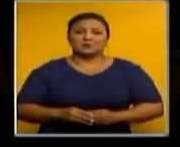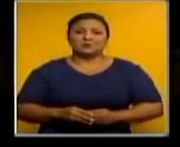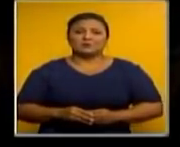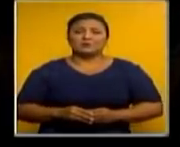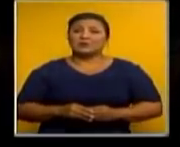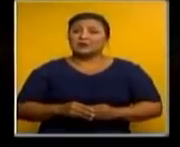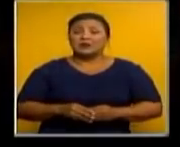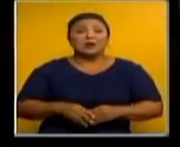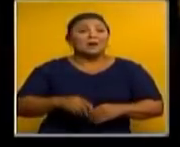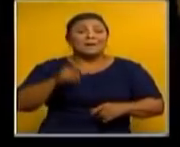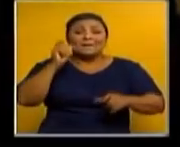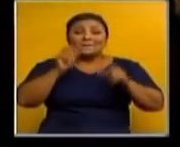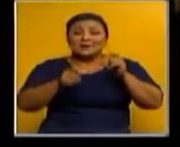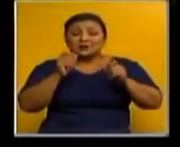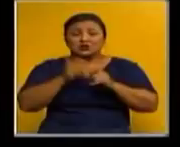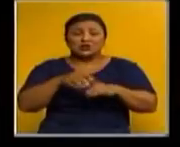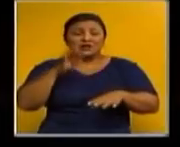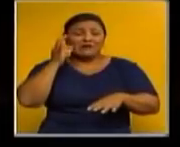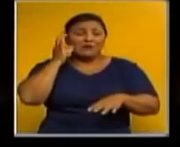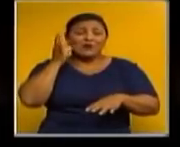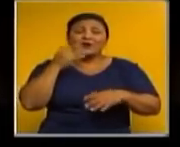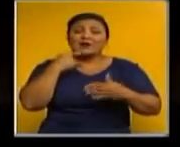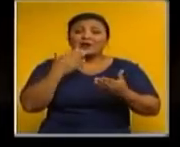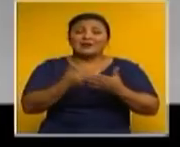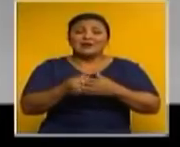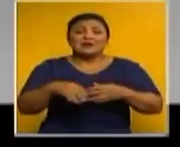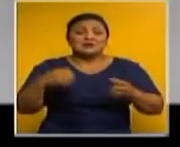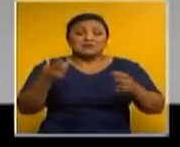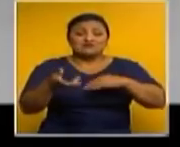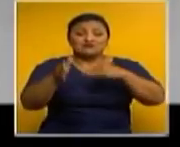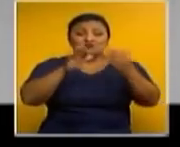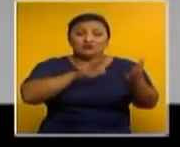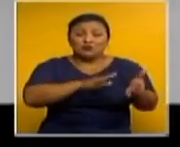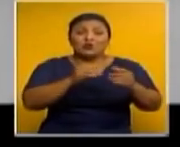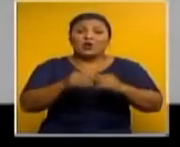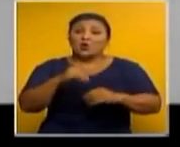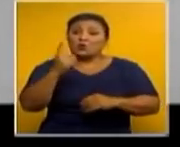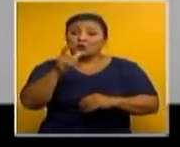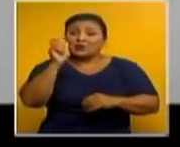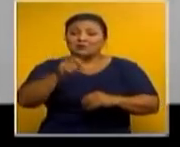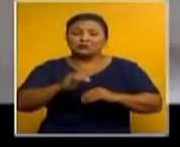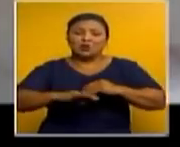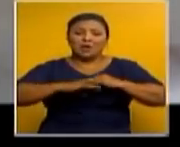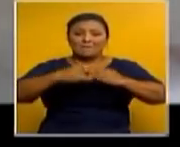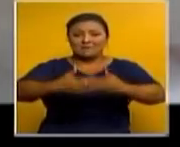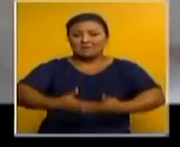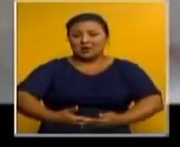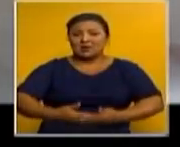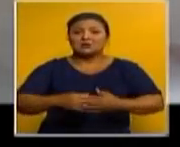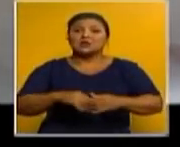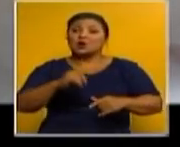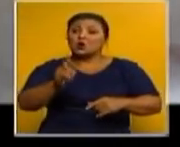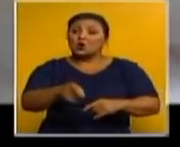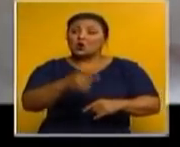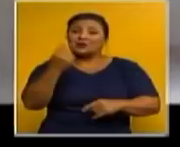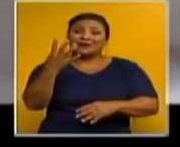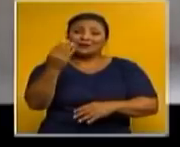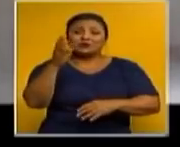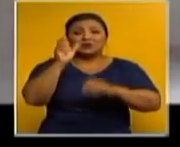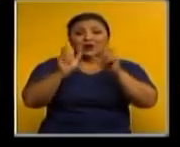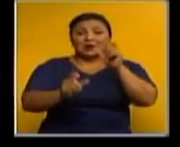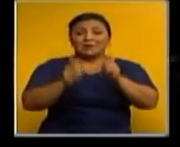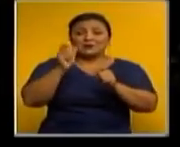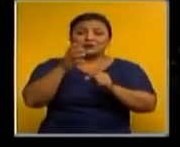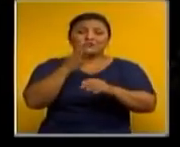6 personas de sexo femenino fallecieron en un accidente de tránsito. Una de ellas se encontraba en estado de gestación, mientras que otras 14